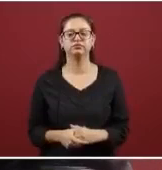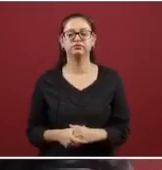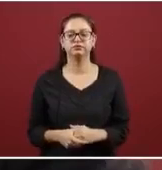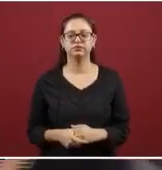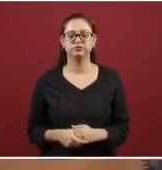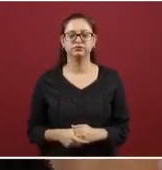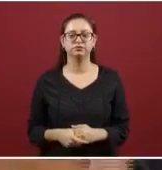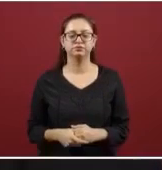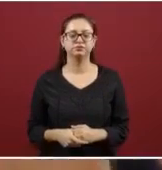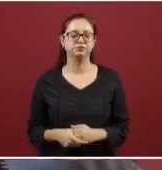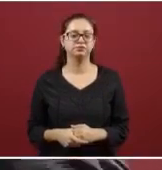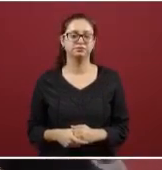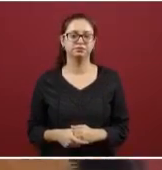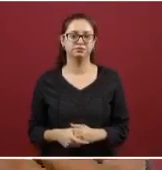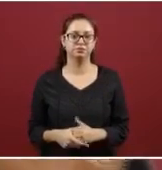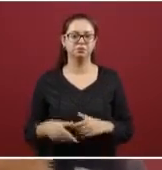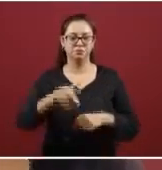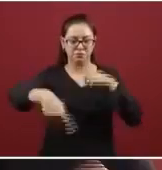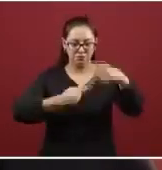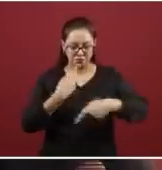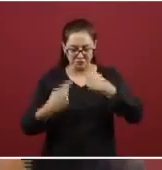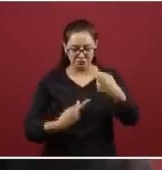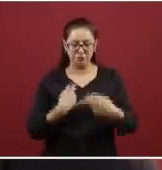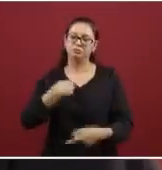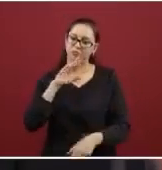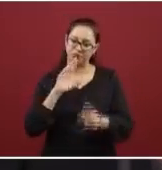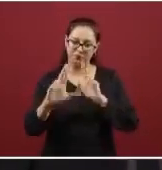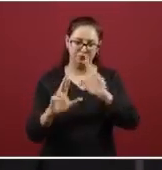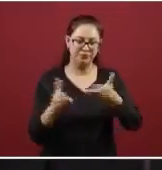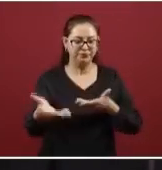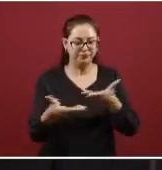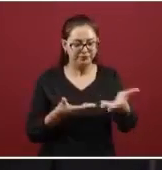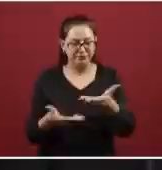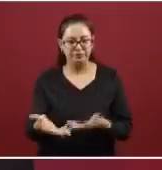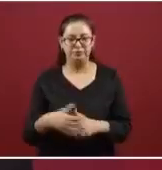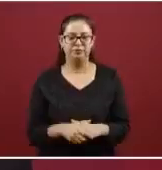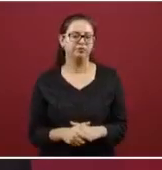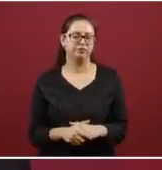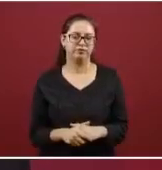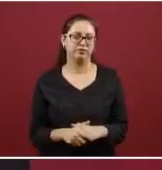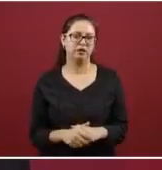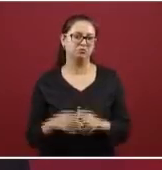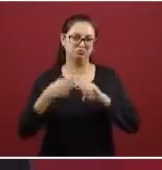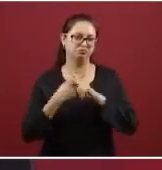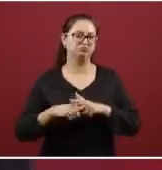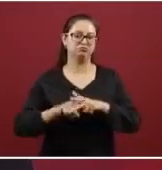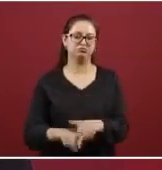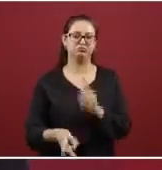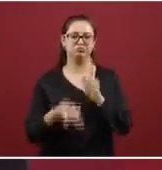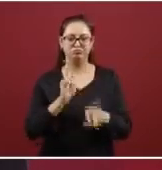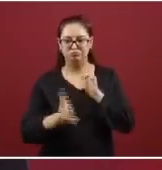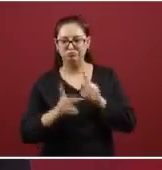de allá para acá y de aquí para allá. Se establece ese diálogo.